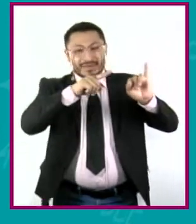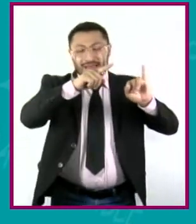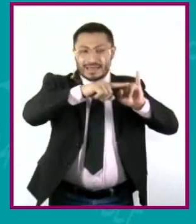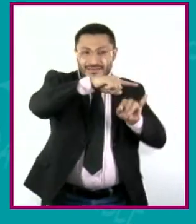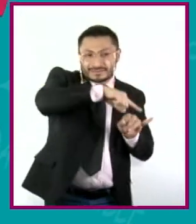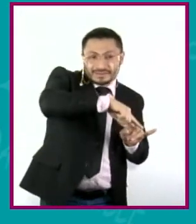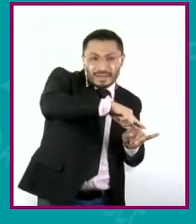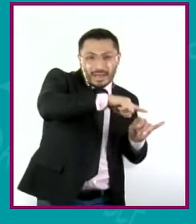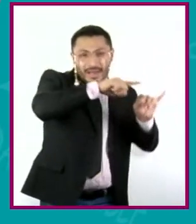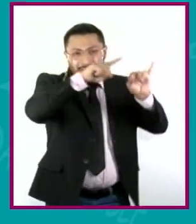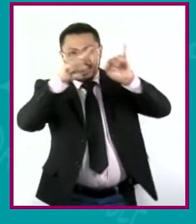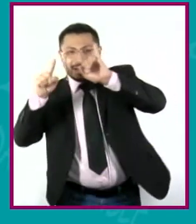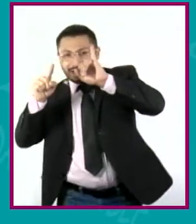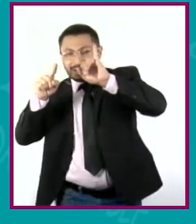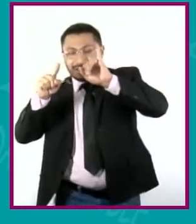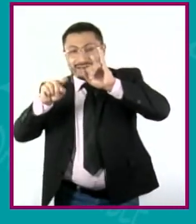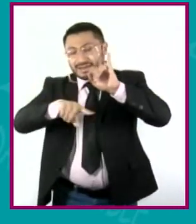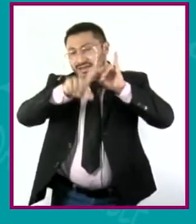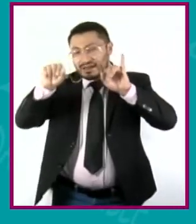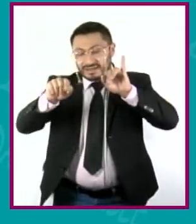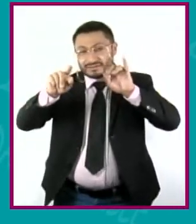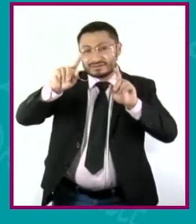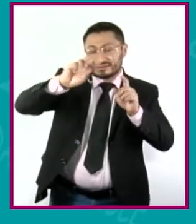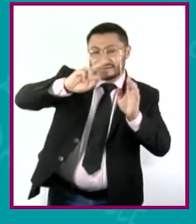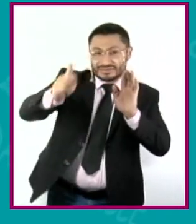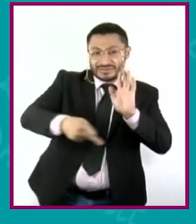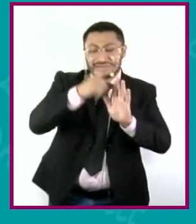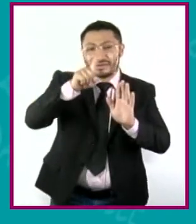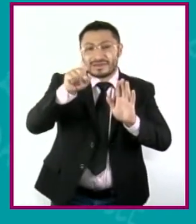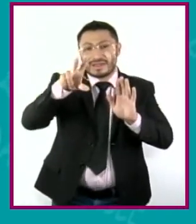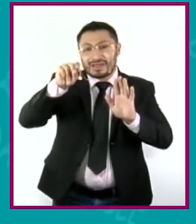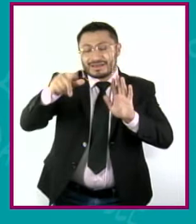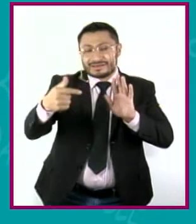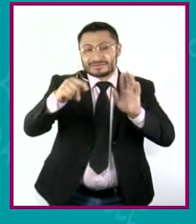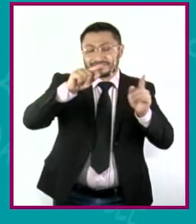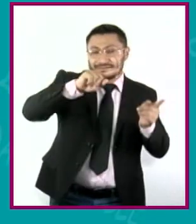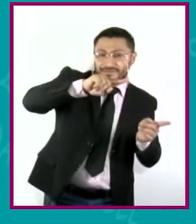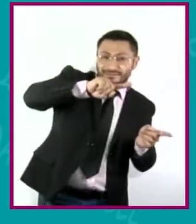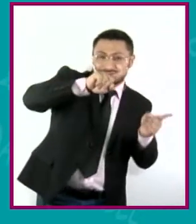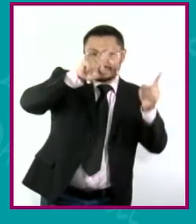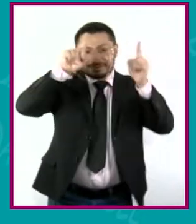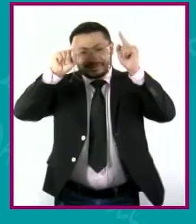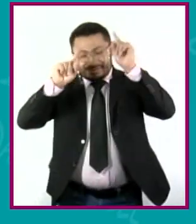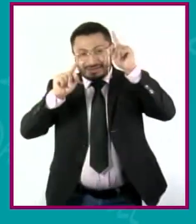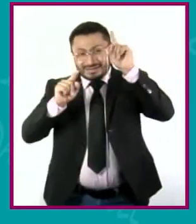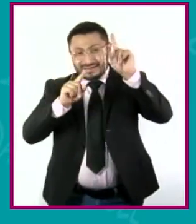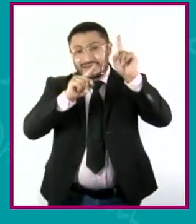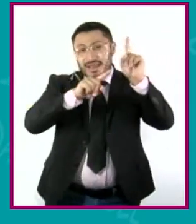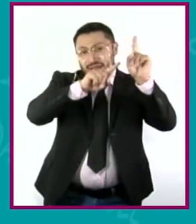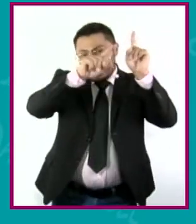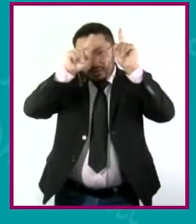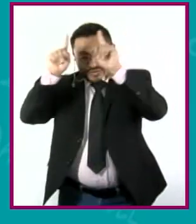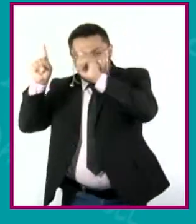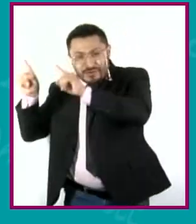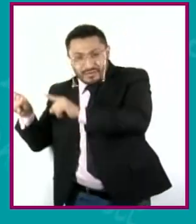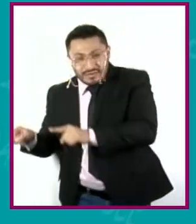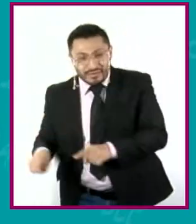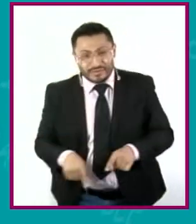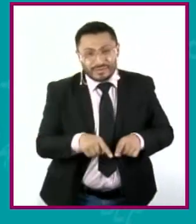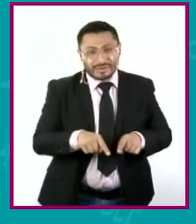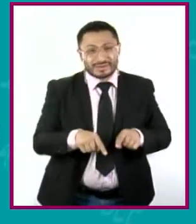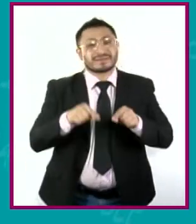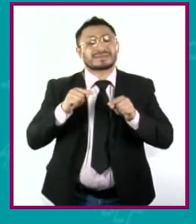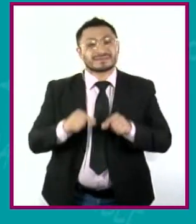superior. Luego, aplicamos una rotación de 180 grados, de modo que la esquina superior pasa a ser la esquina de la